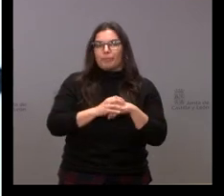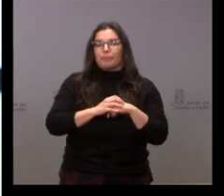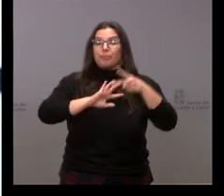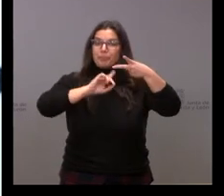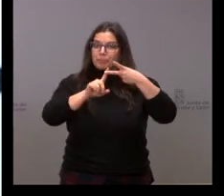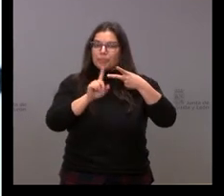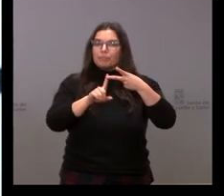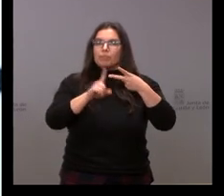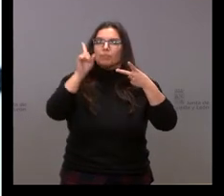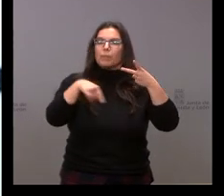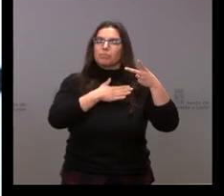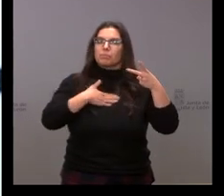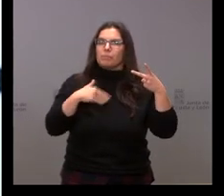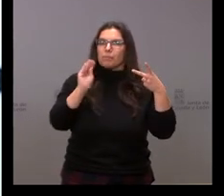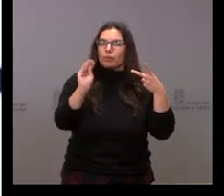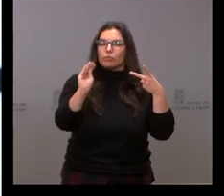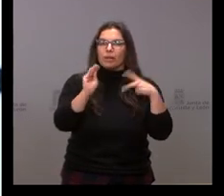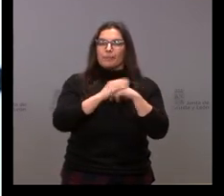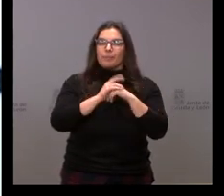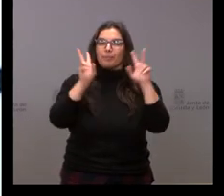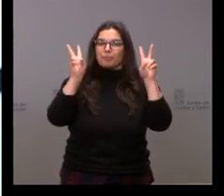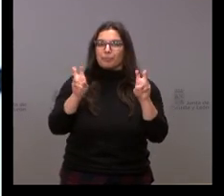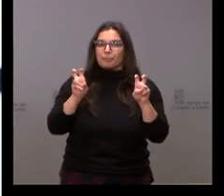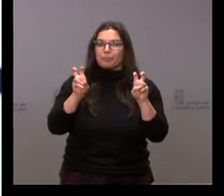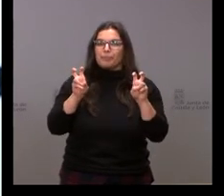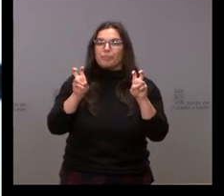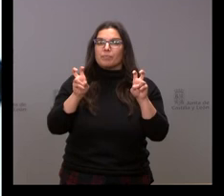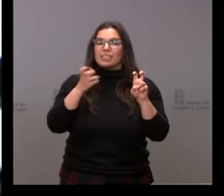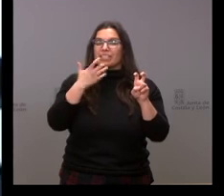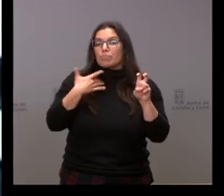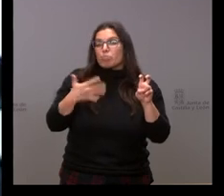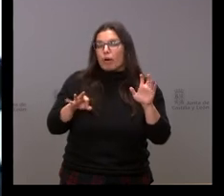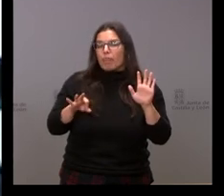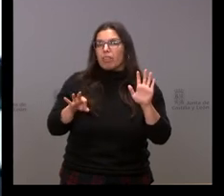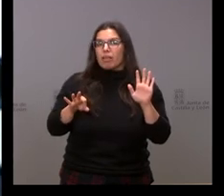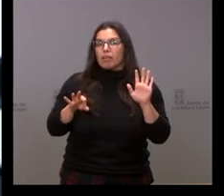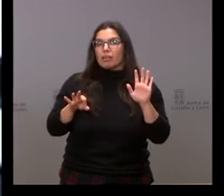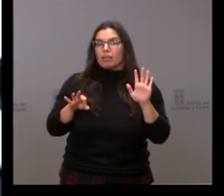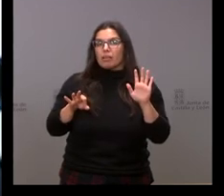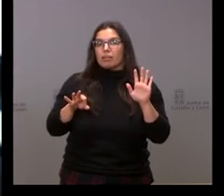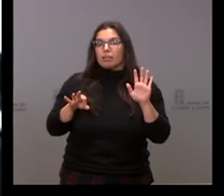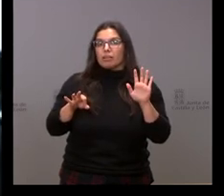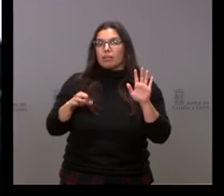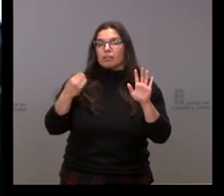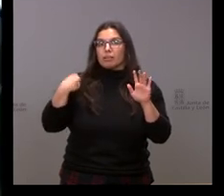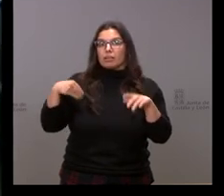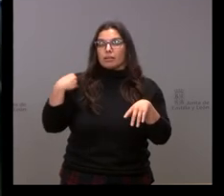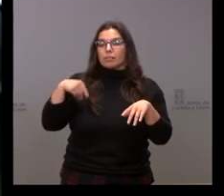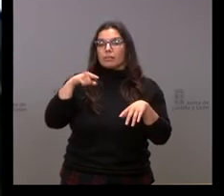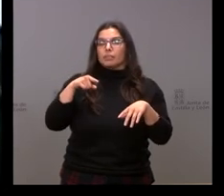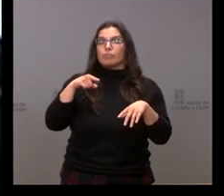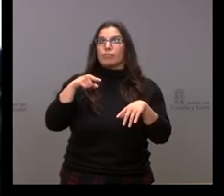segundo lugar también quería preguntar respecto a la posibilidad de que la cob y pueda ser considerado como un virus